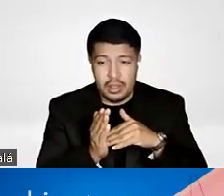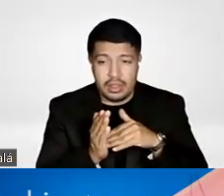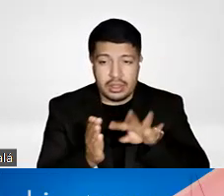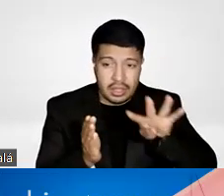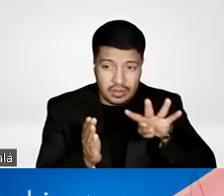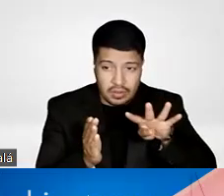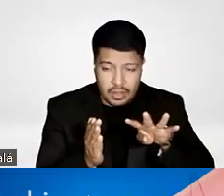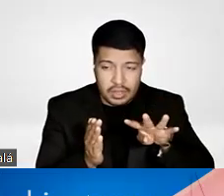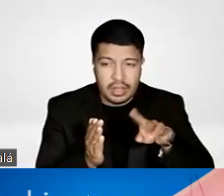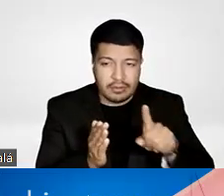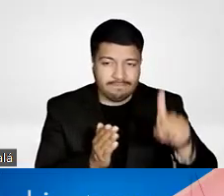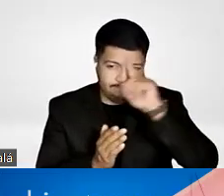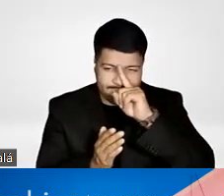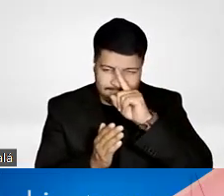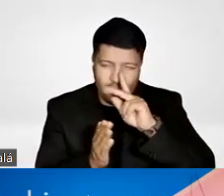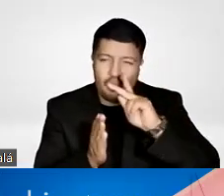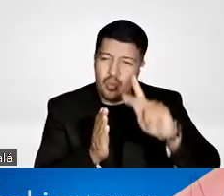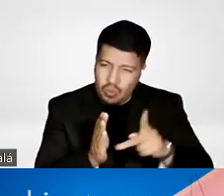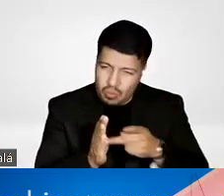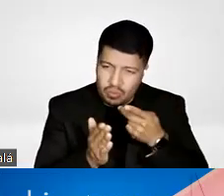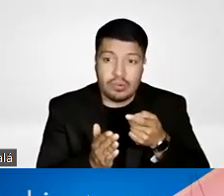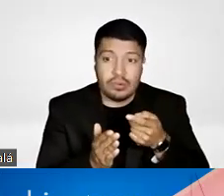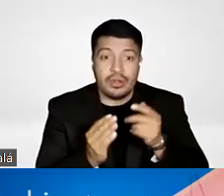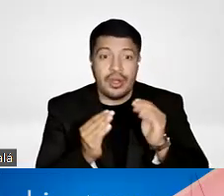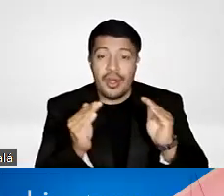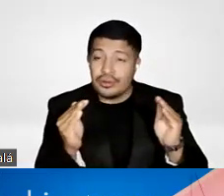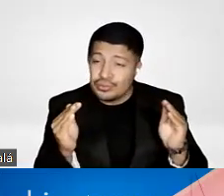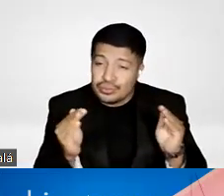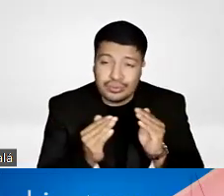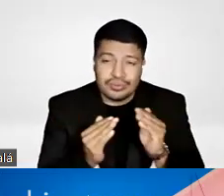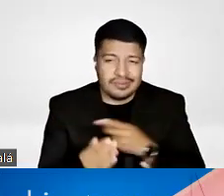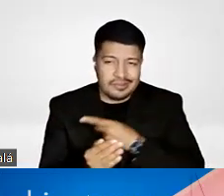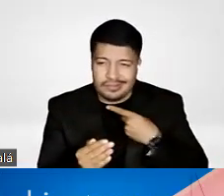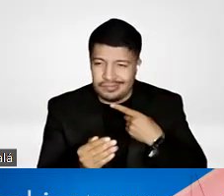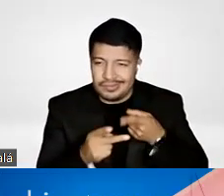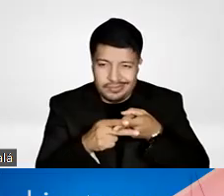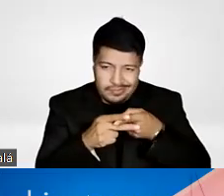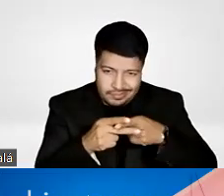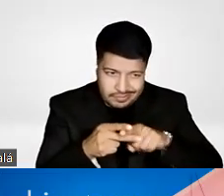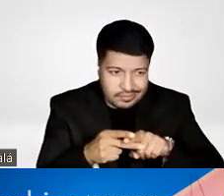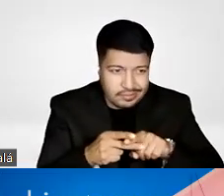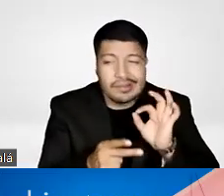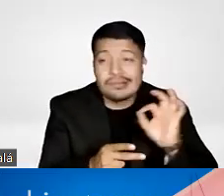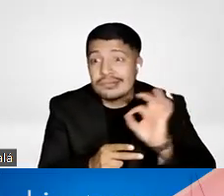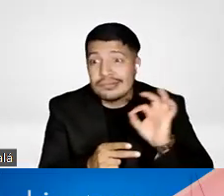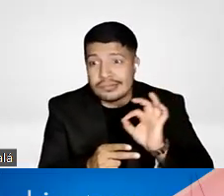que la detección en el primer nivel de atención se empiece y que en caso de tener alguna desviación derivar a